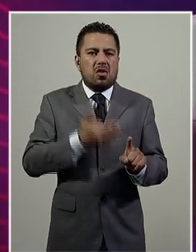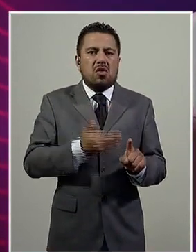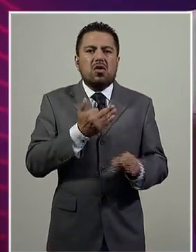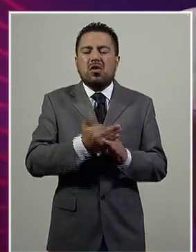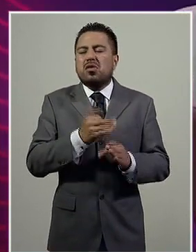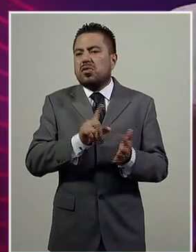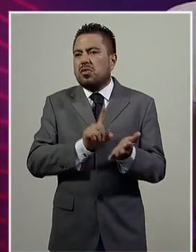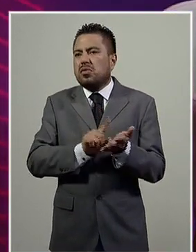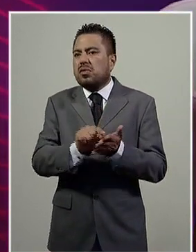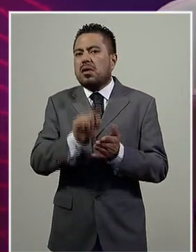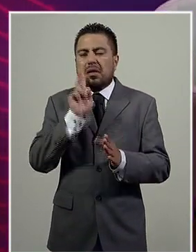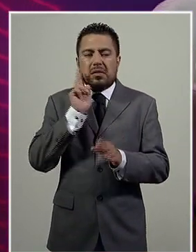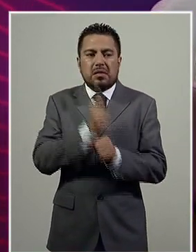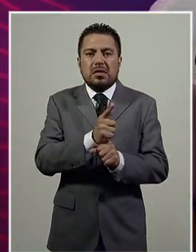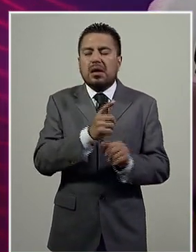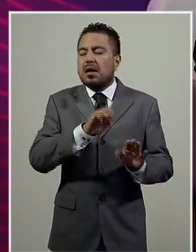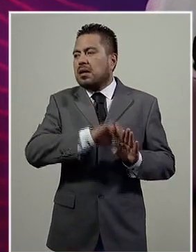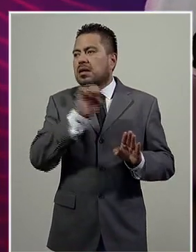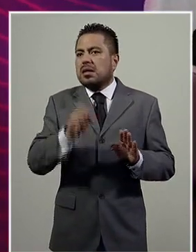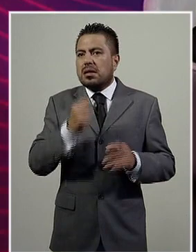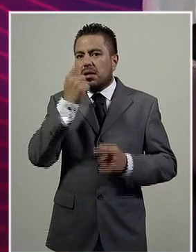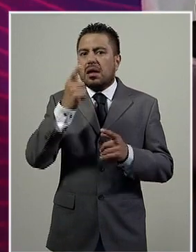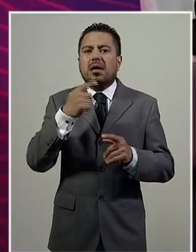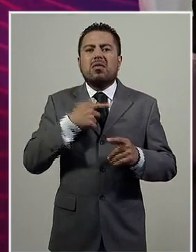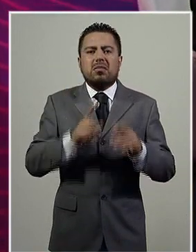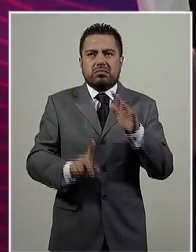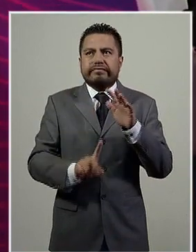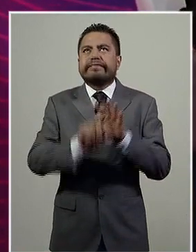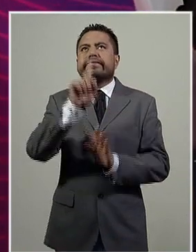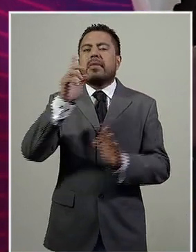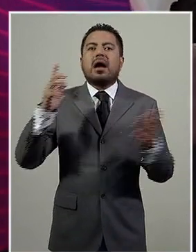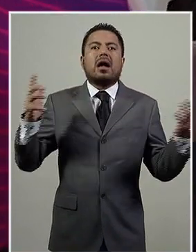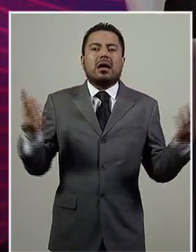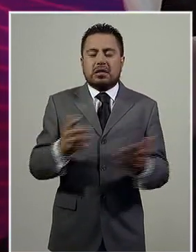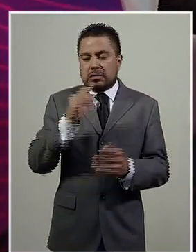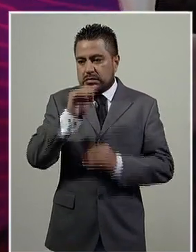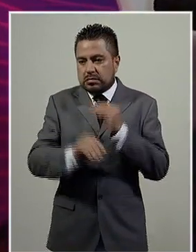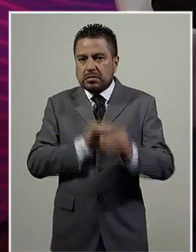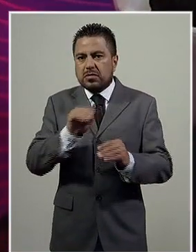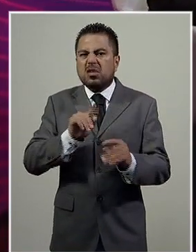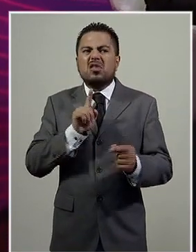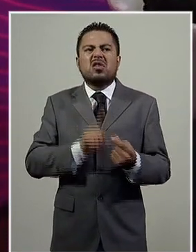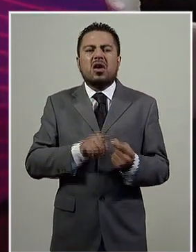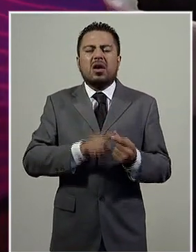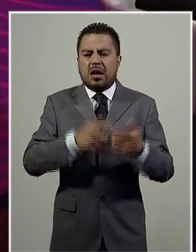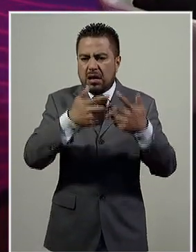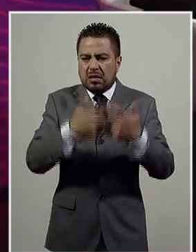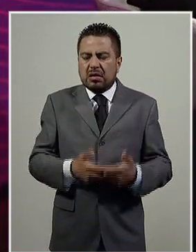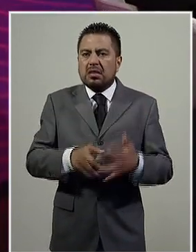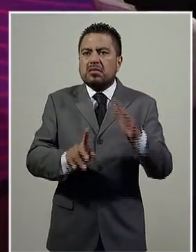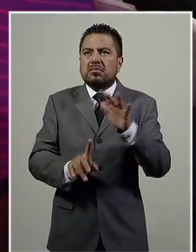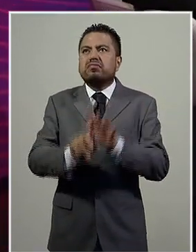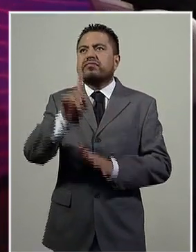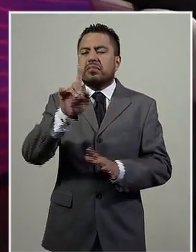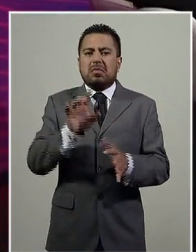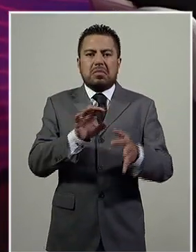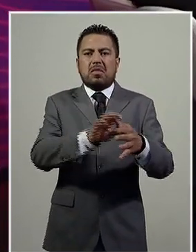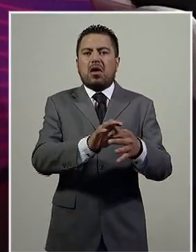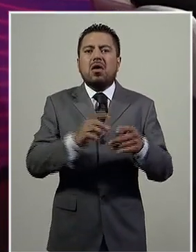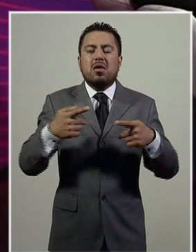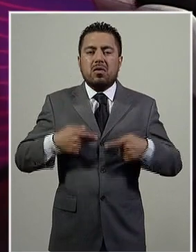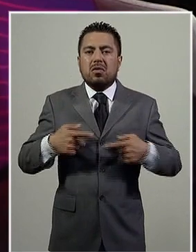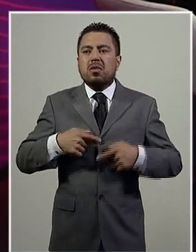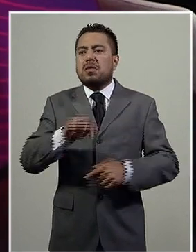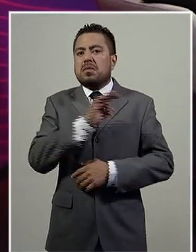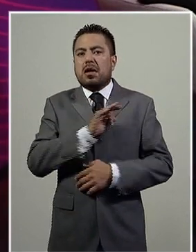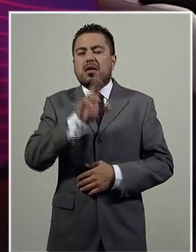vi un ejemplo maravilloso de esto, estoy diseñando cohetes espaciales donde los aparatos y el equipo del cohete espacial se adapta a un hombre,